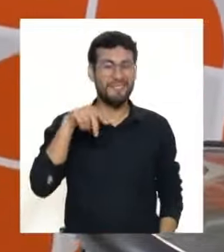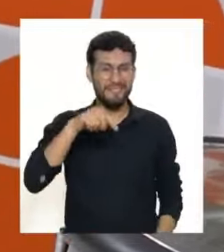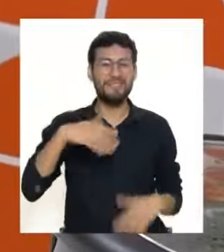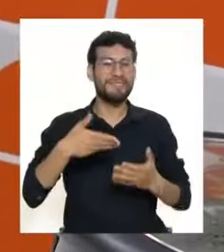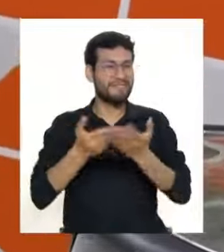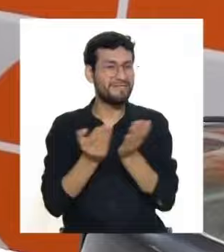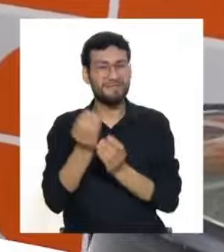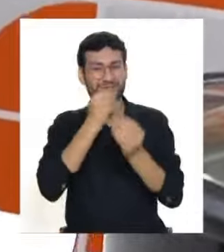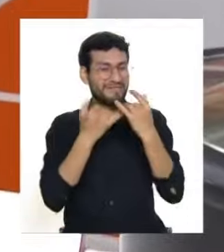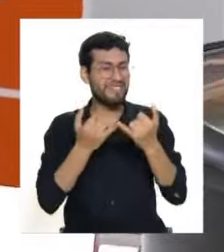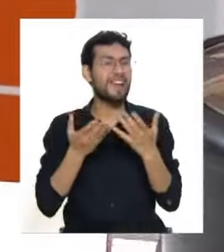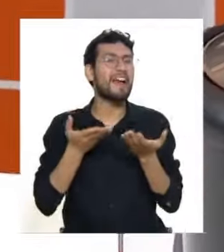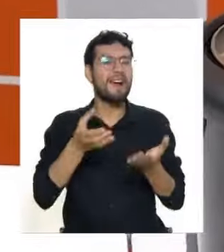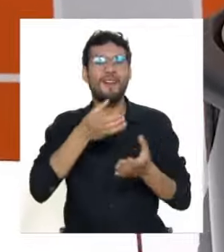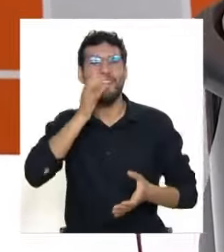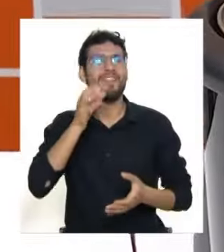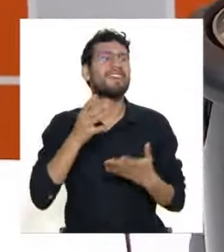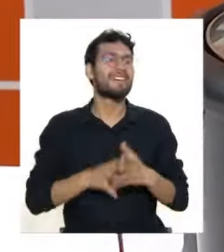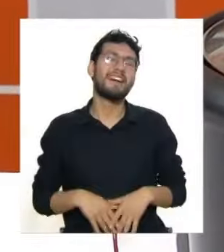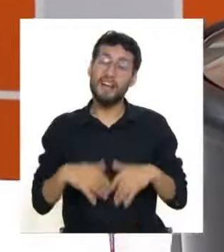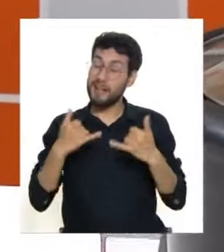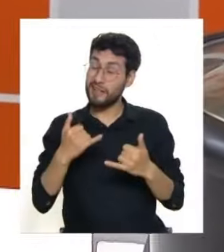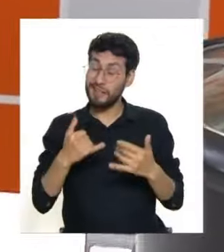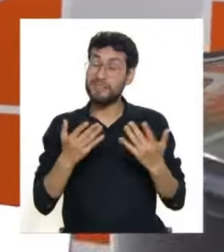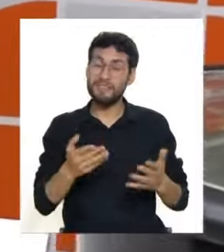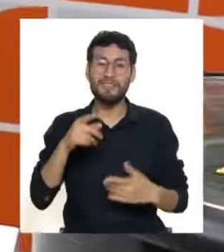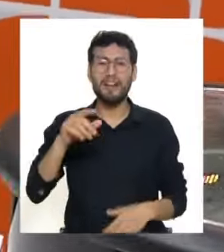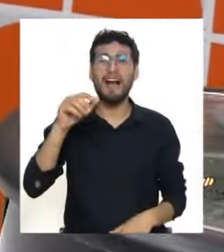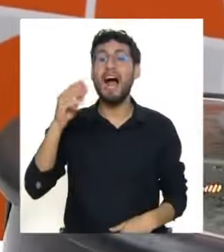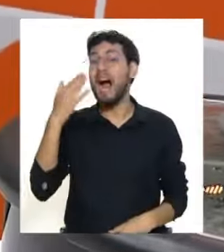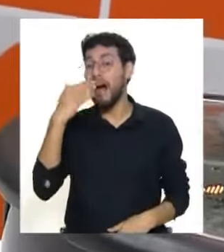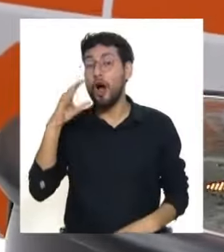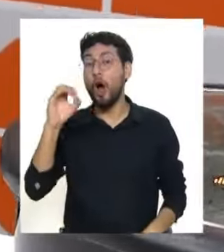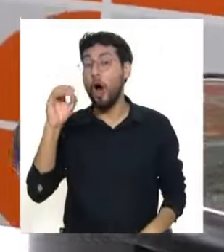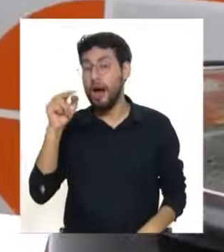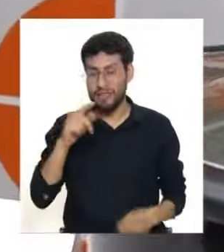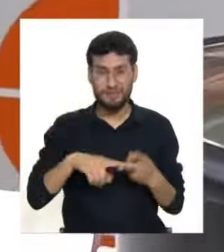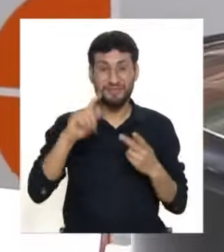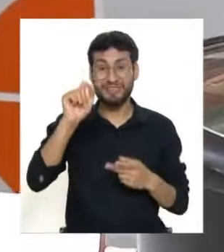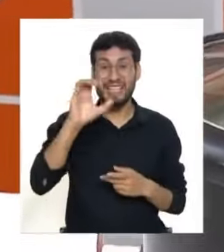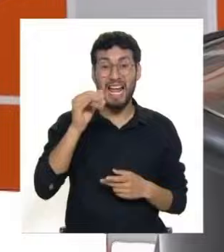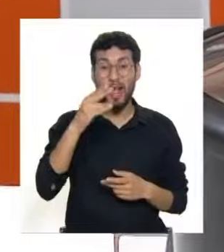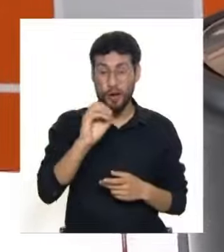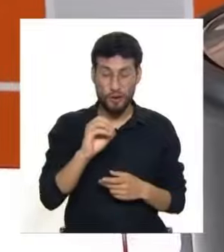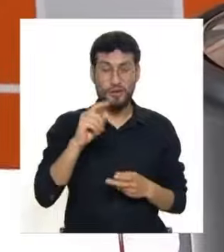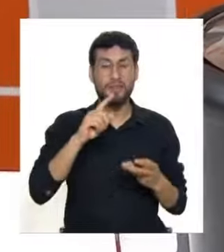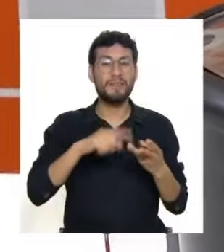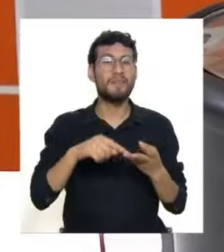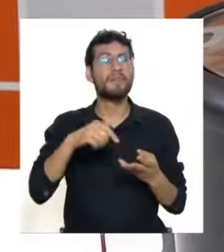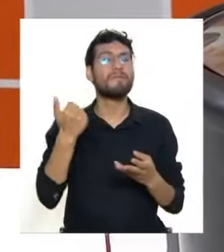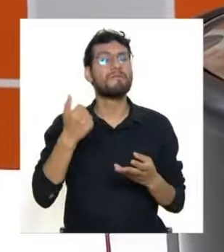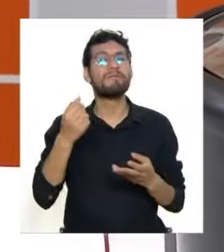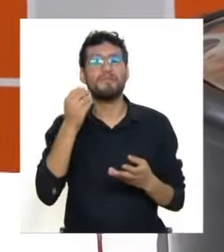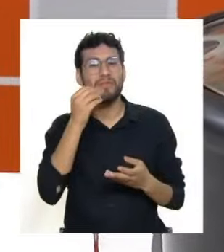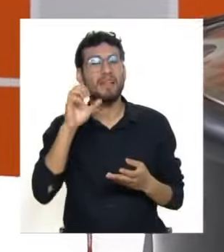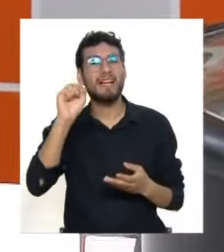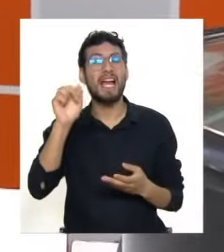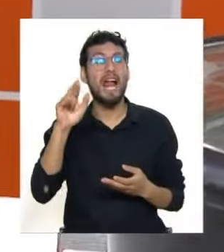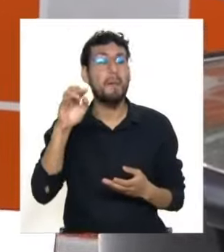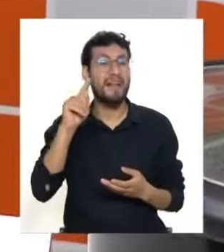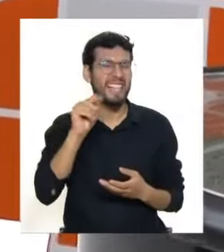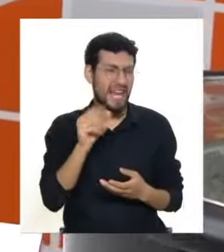platos y bebidas. Vamos a hacer tacacho, vamos a hacer ají de concona, vamos a hacer timbuchi de bujurqui, vamos a comer